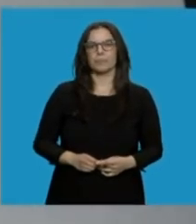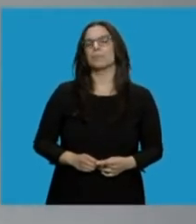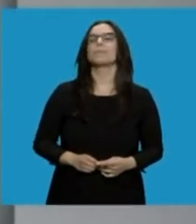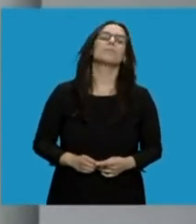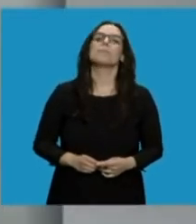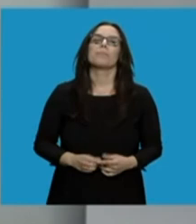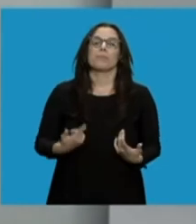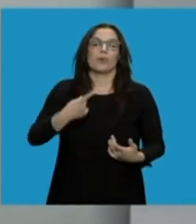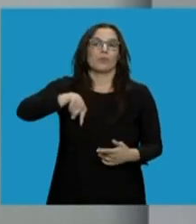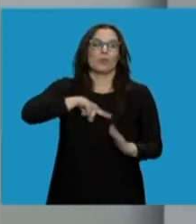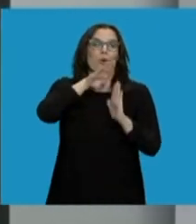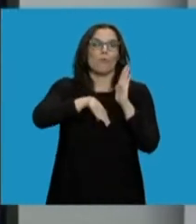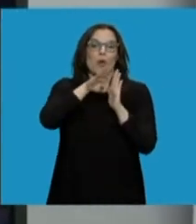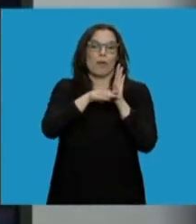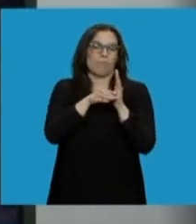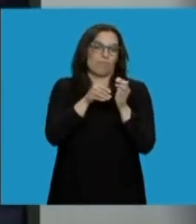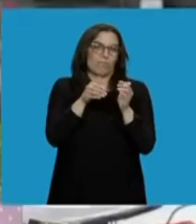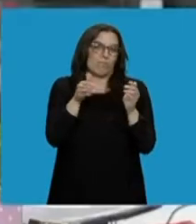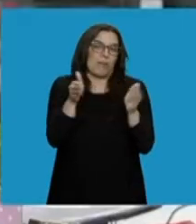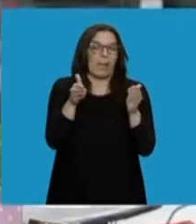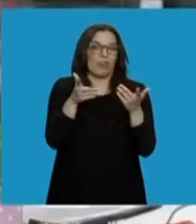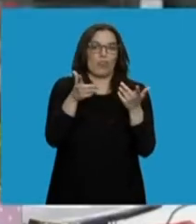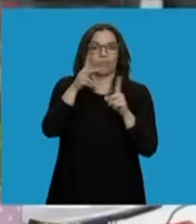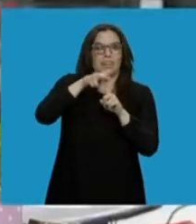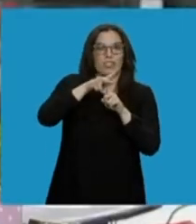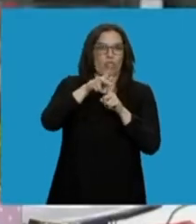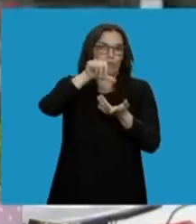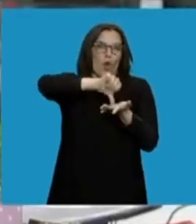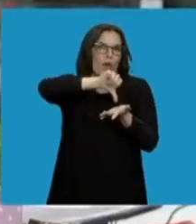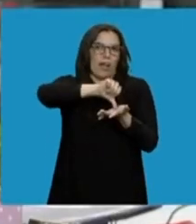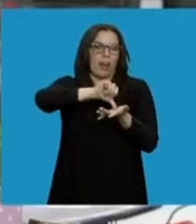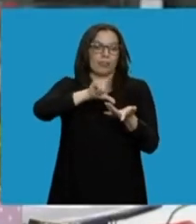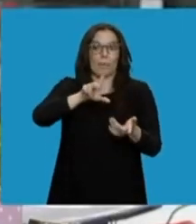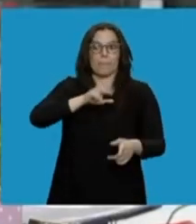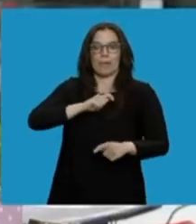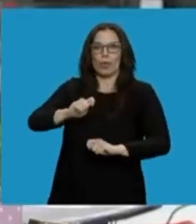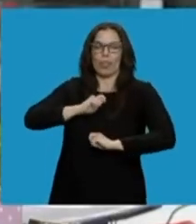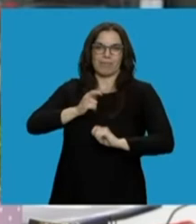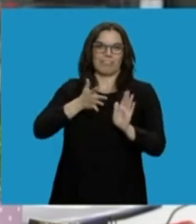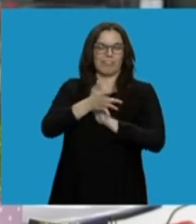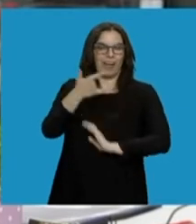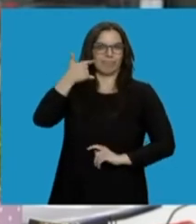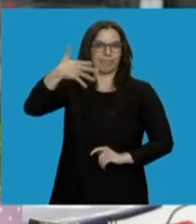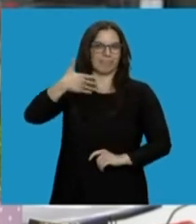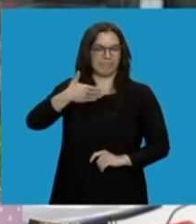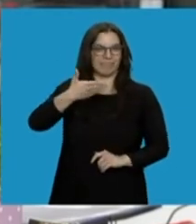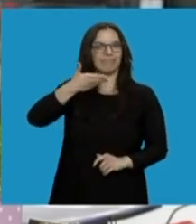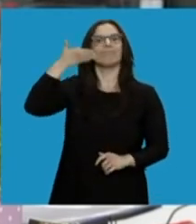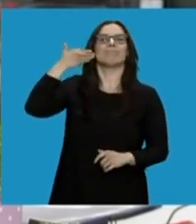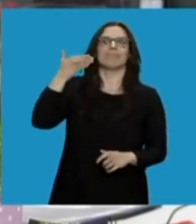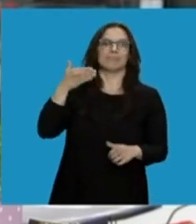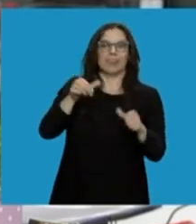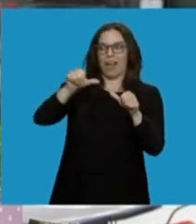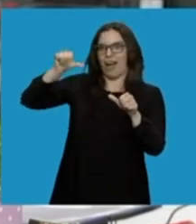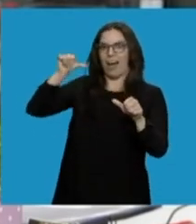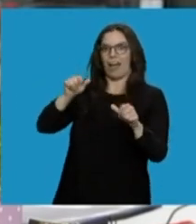para un programa pequeñito de una televisión local, este premio que es muy prestigioso, y no hay más que ver la nómina de compañeros que nos preceden, ¿no?,